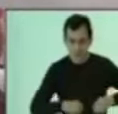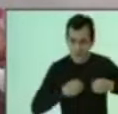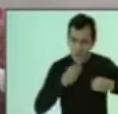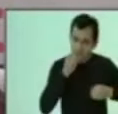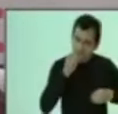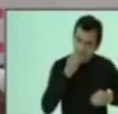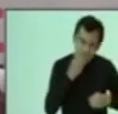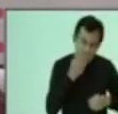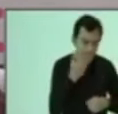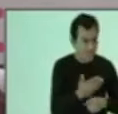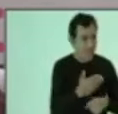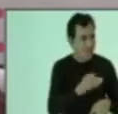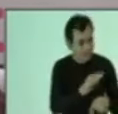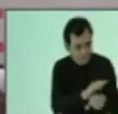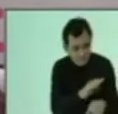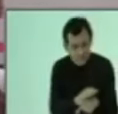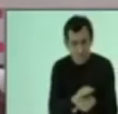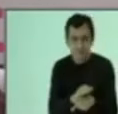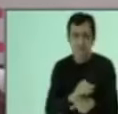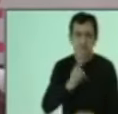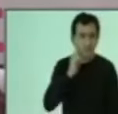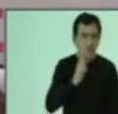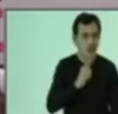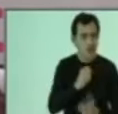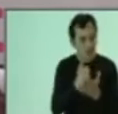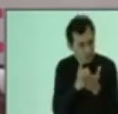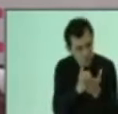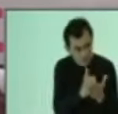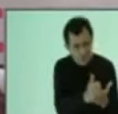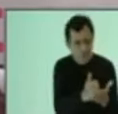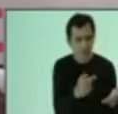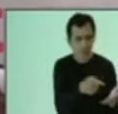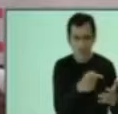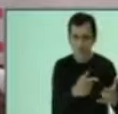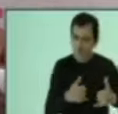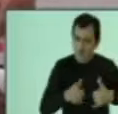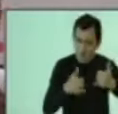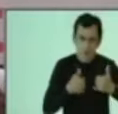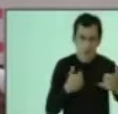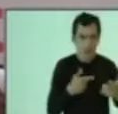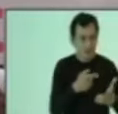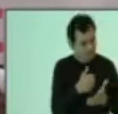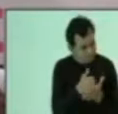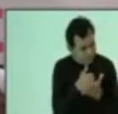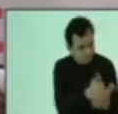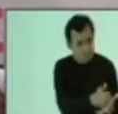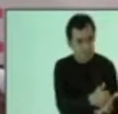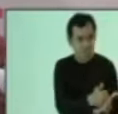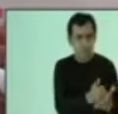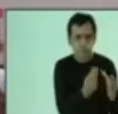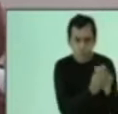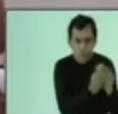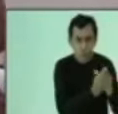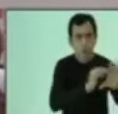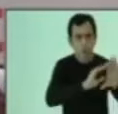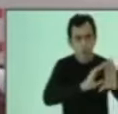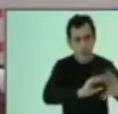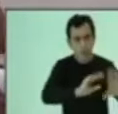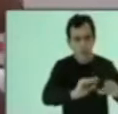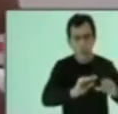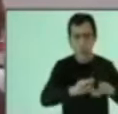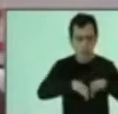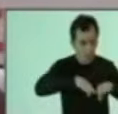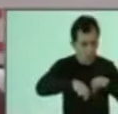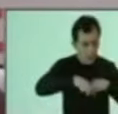vida. A las mujeres, ayudarlas para que sean emprendedoras, para que reciban una capacitación para su